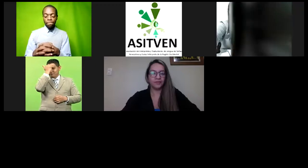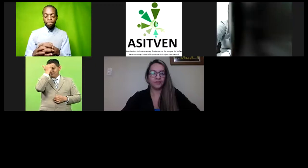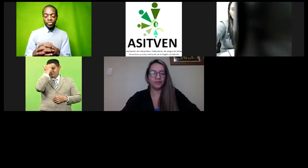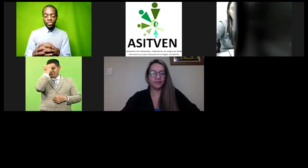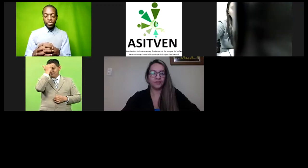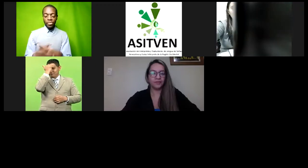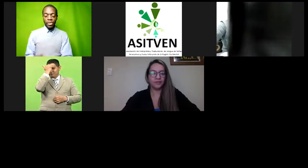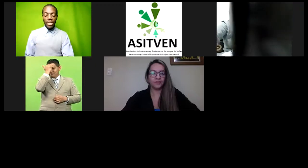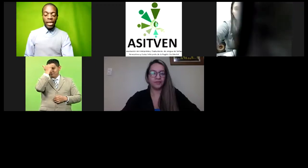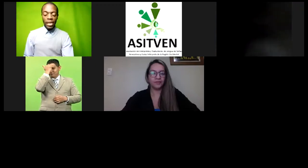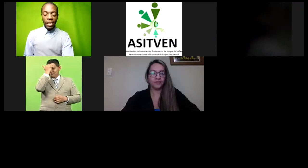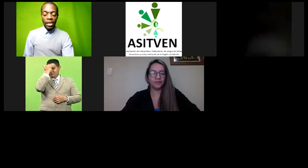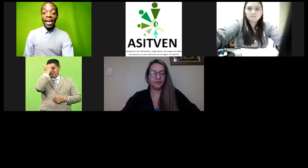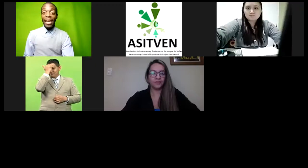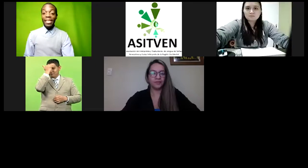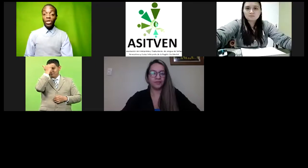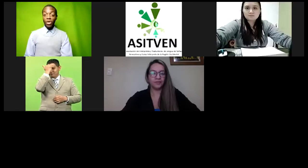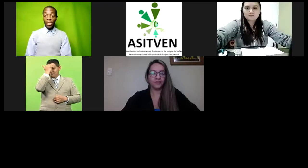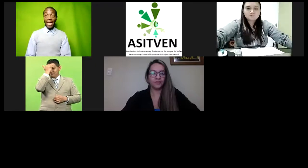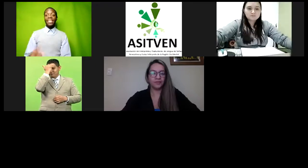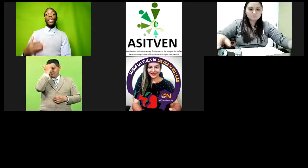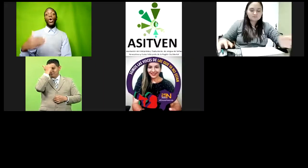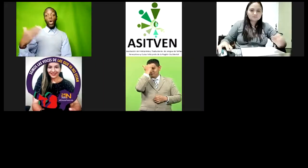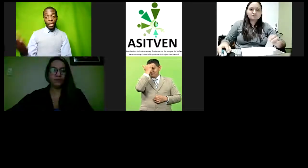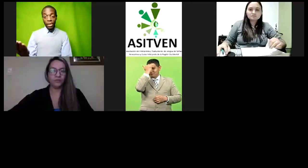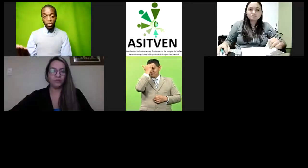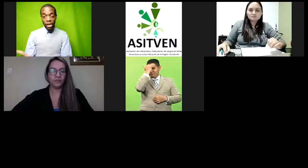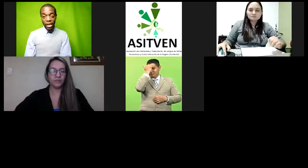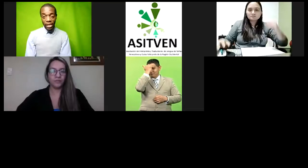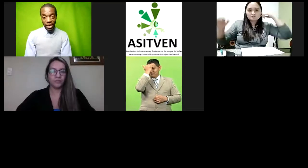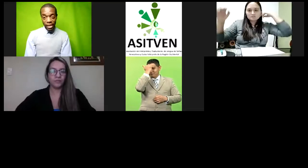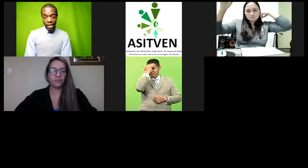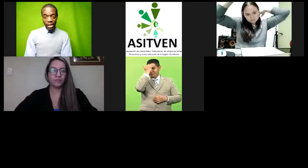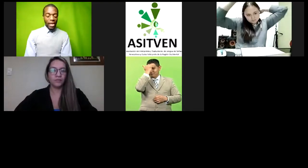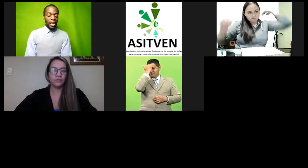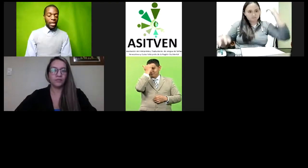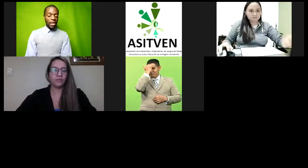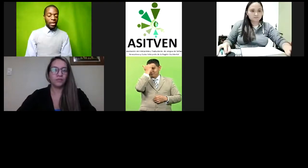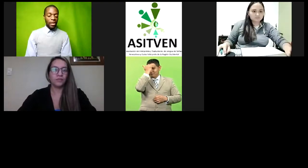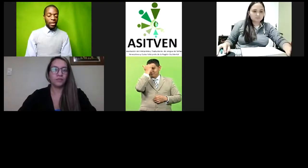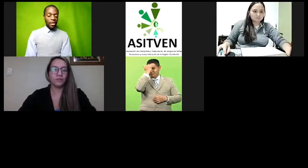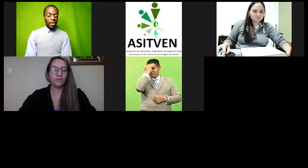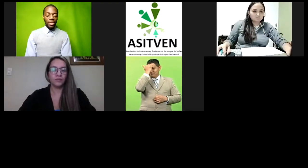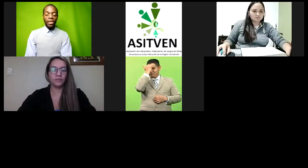la, la realización que hace otra persona